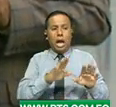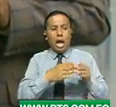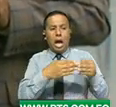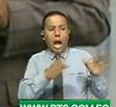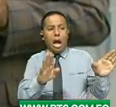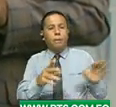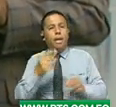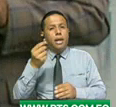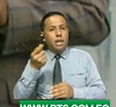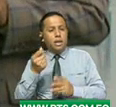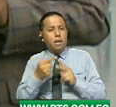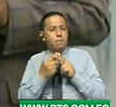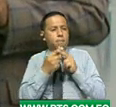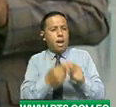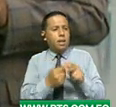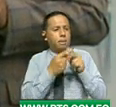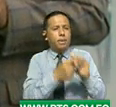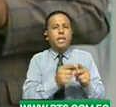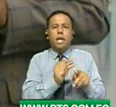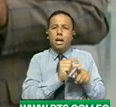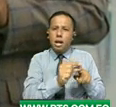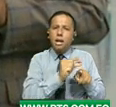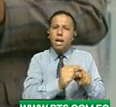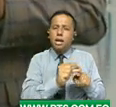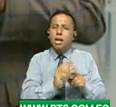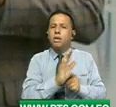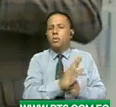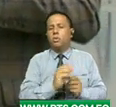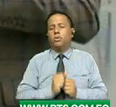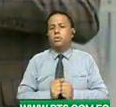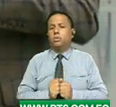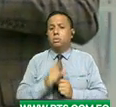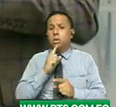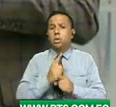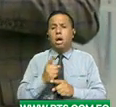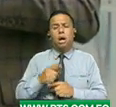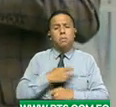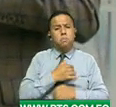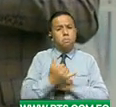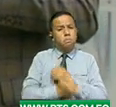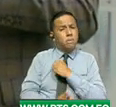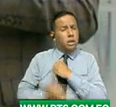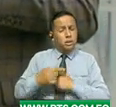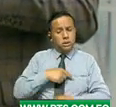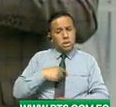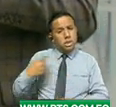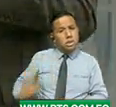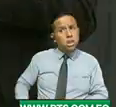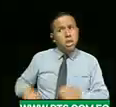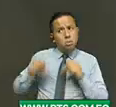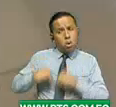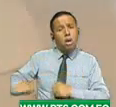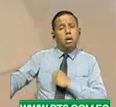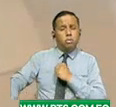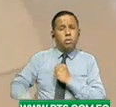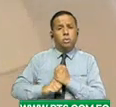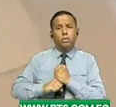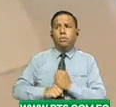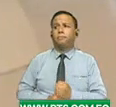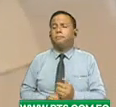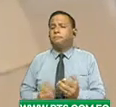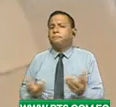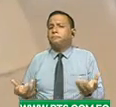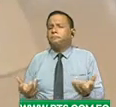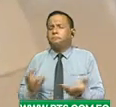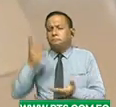nivel macro, en la búsqueda de otros puertos, China aparece como una alternativa, pero también con sus variables. Una decisión de